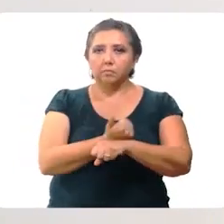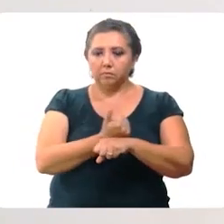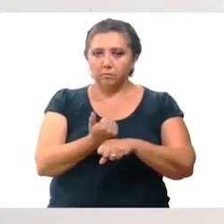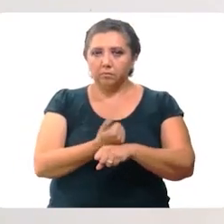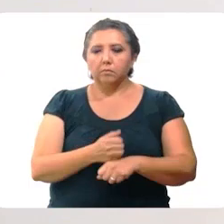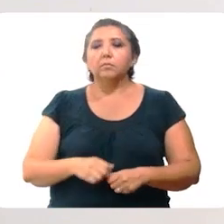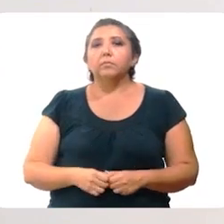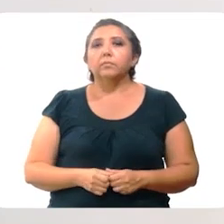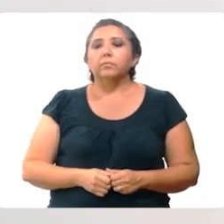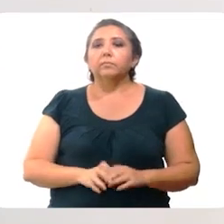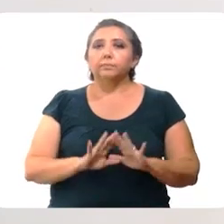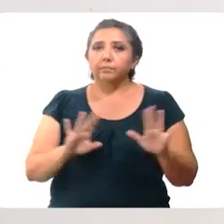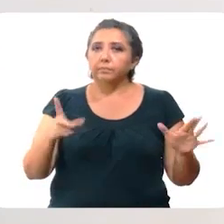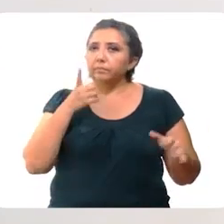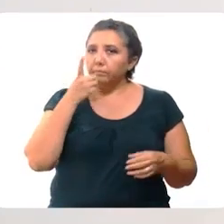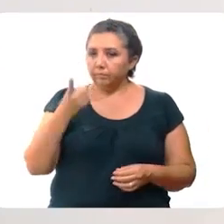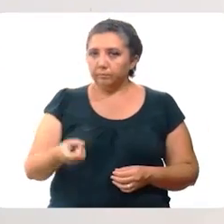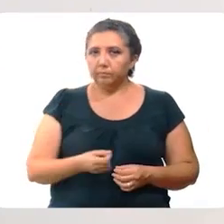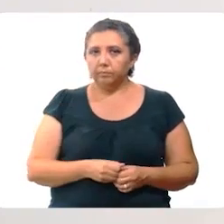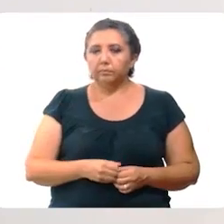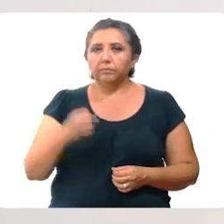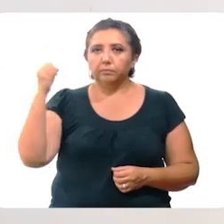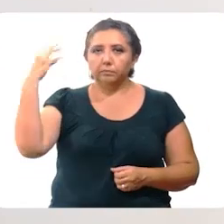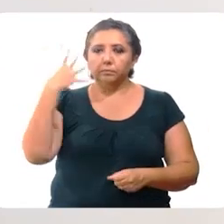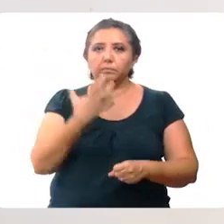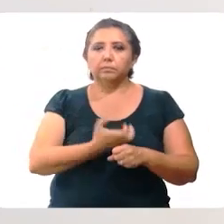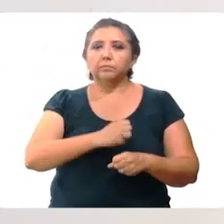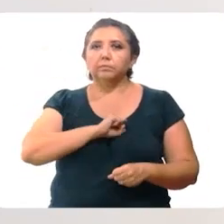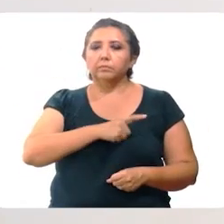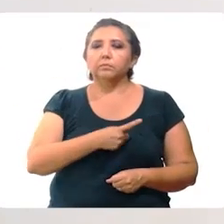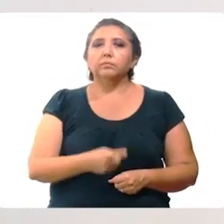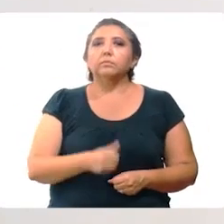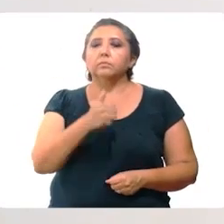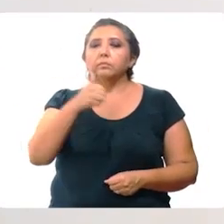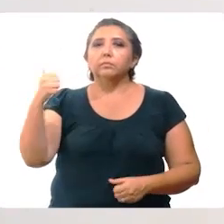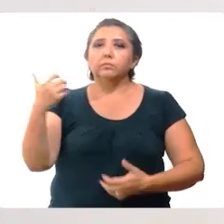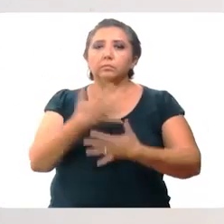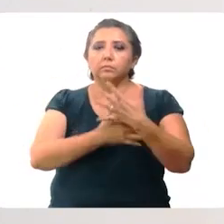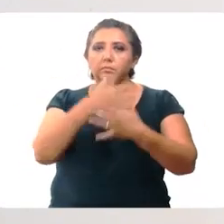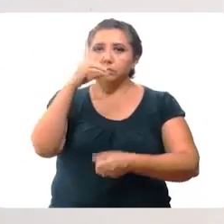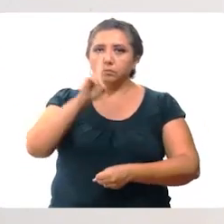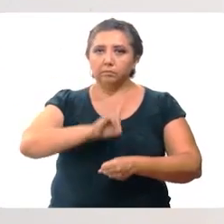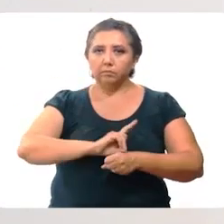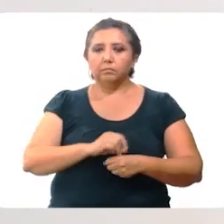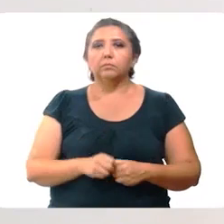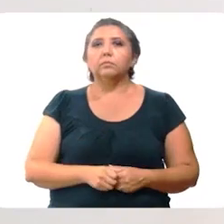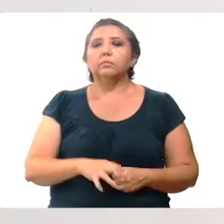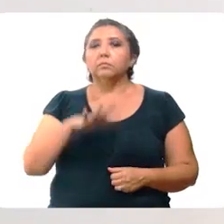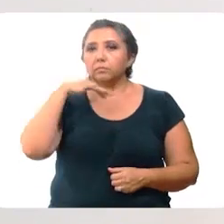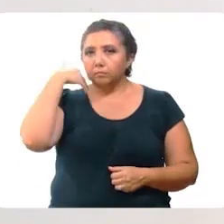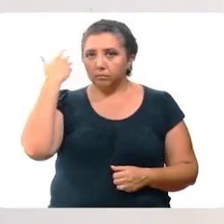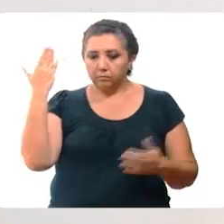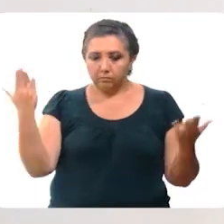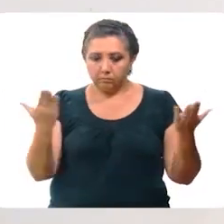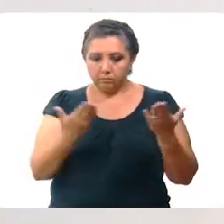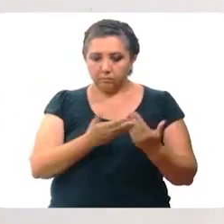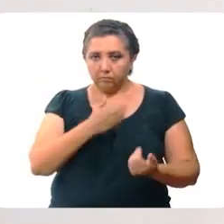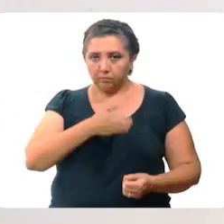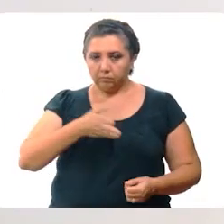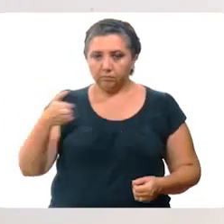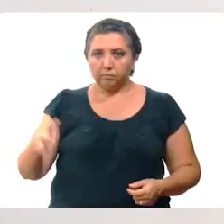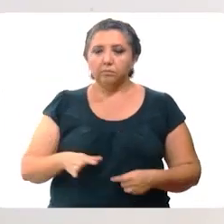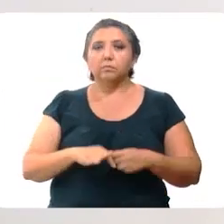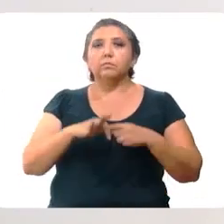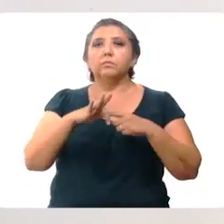color amarillo. Como se ha informado, el Semáforo Estatal de Salud se va a dar a conocer cada 15 días con la finalidad de homologar fechas